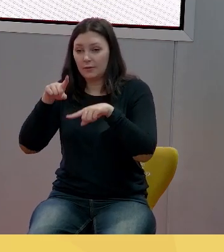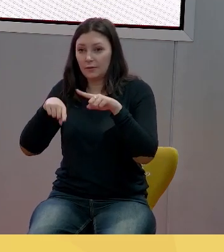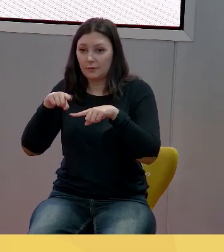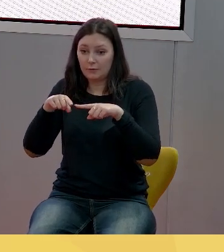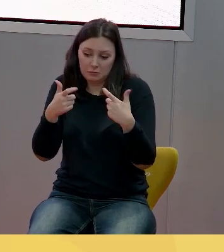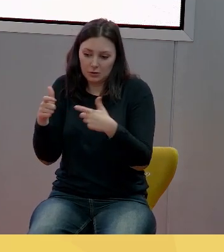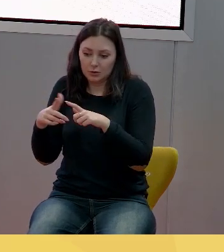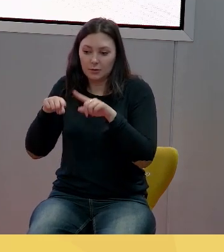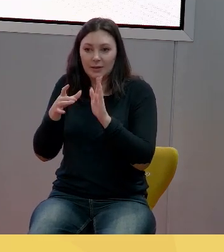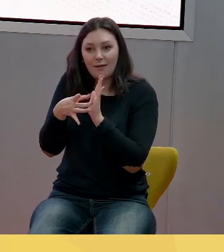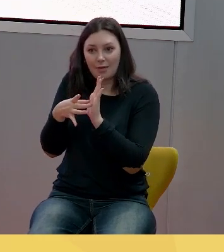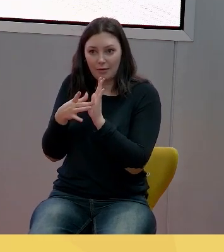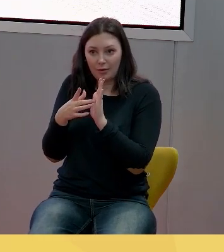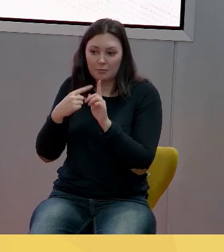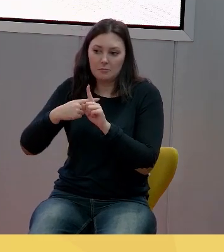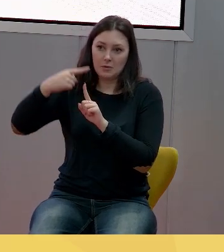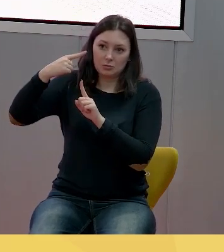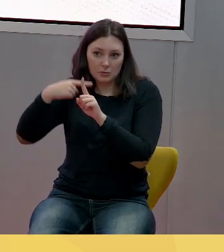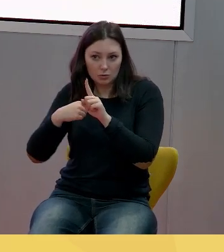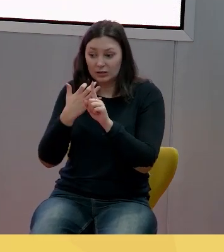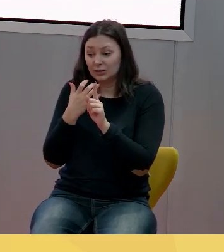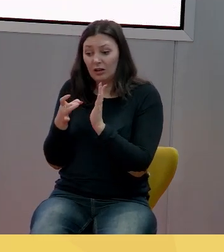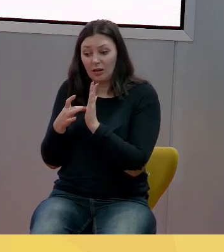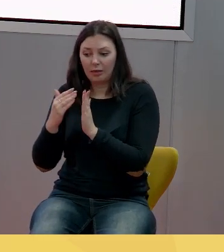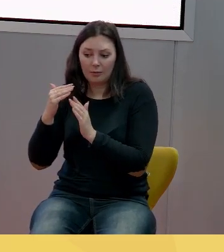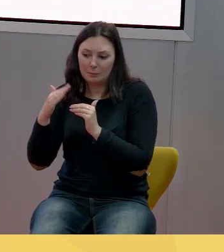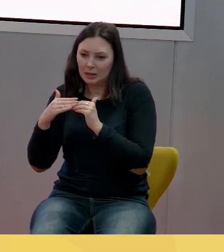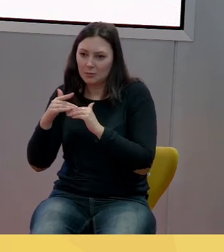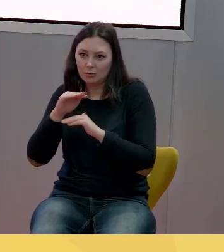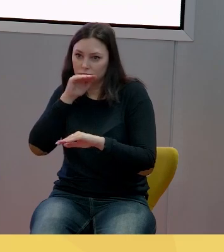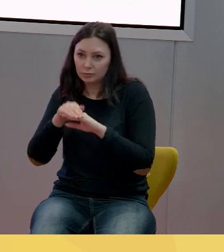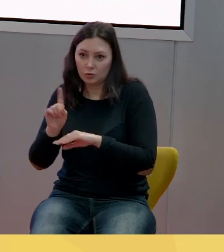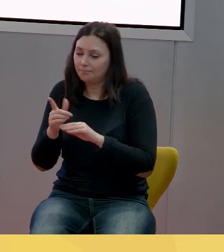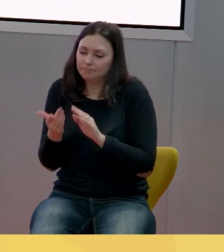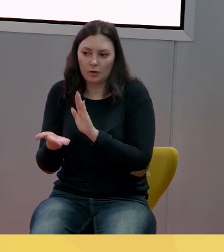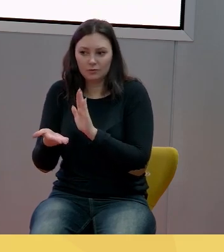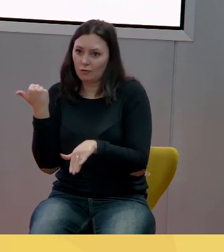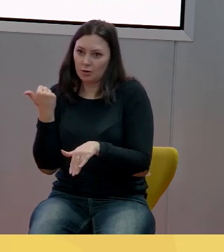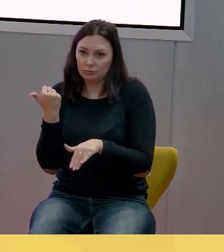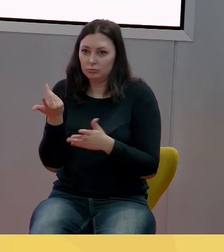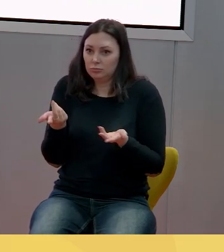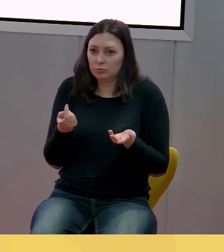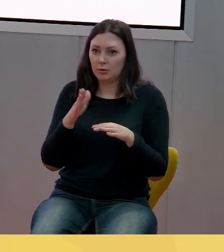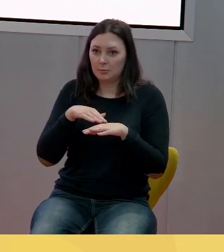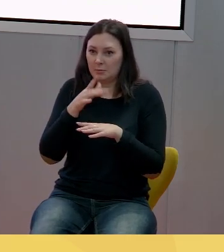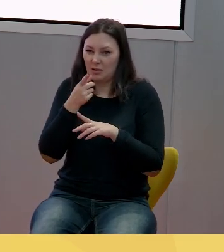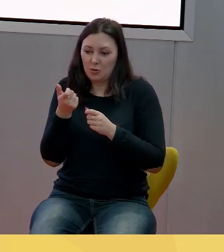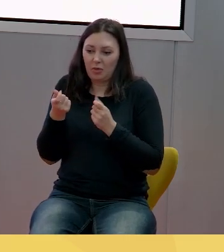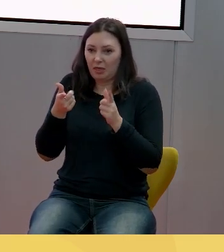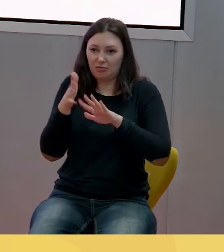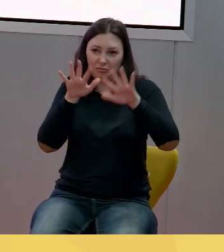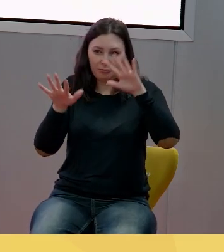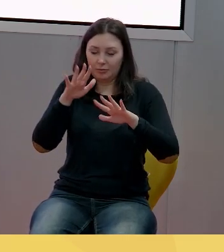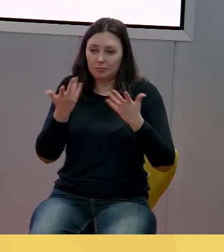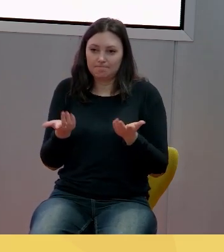categorías basadas en la calidad. Y los que no alcanzan una calidad mínima simplemente se excluyen de la revisión para evitar confusión y porque realmente no aportan